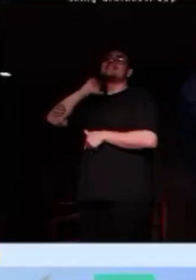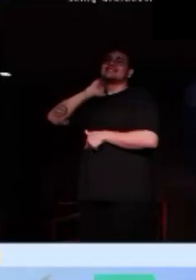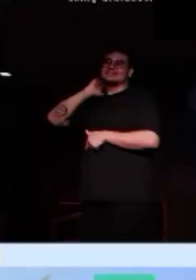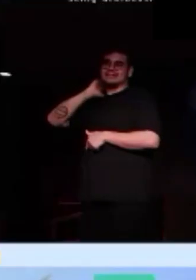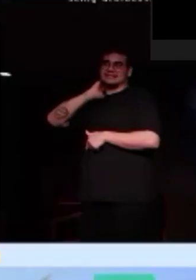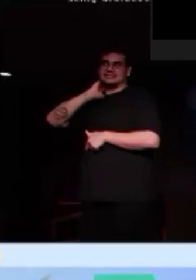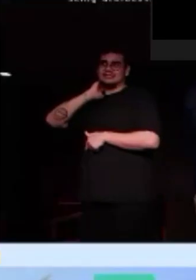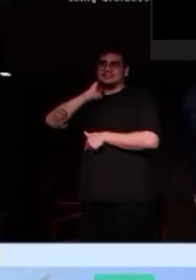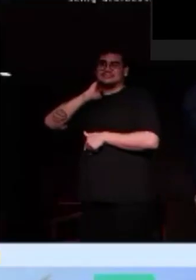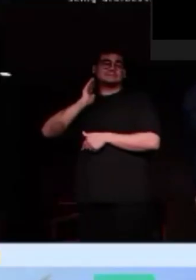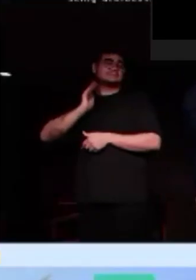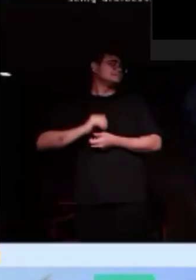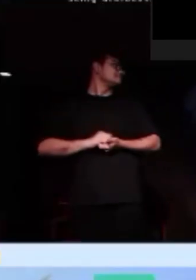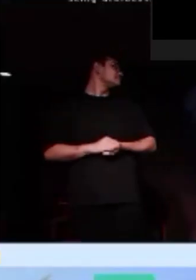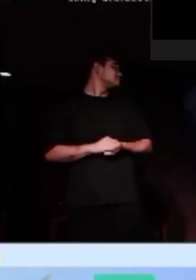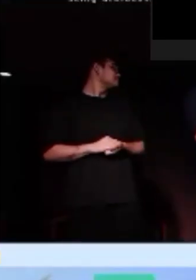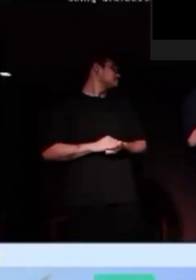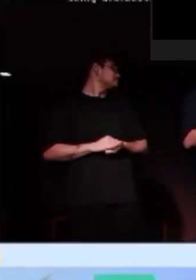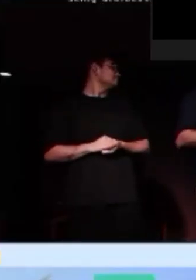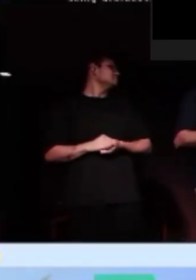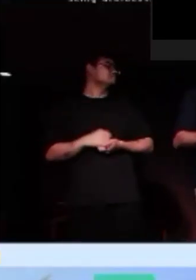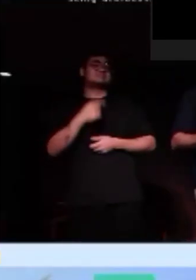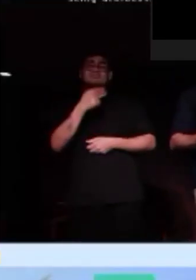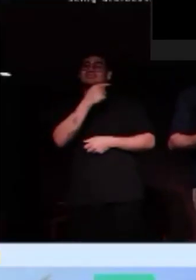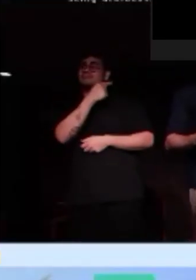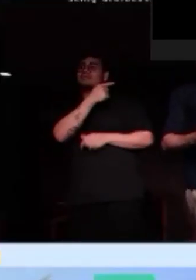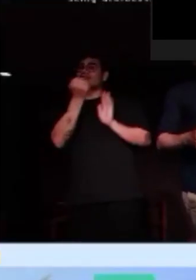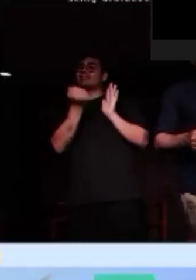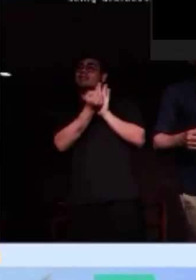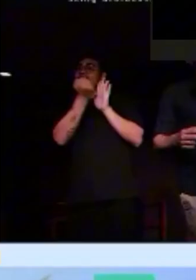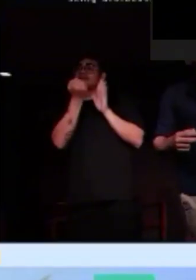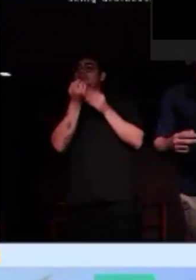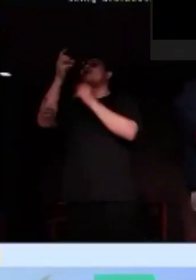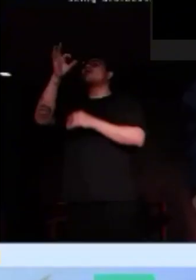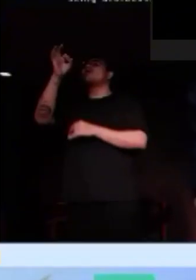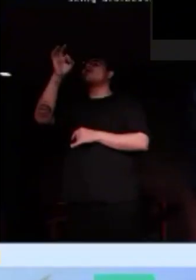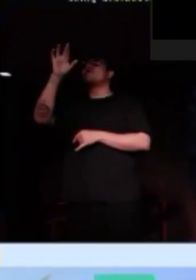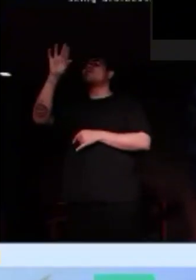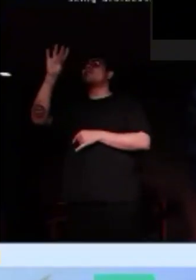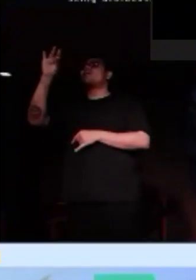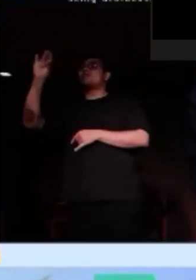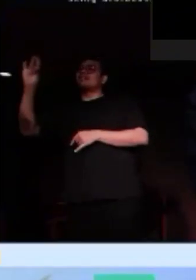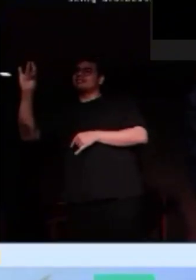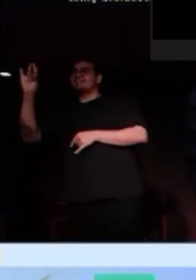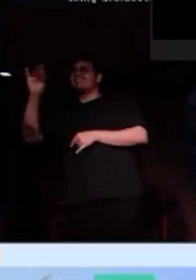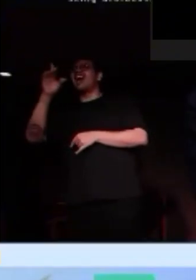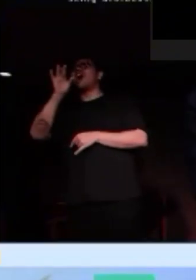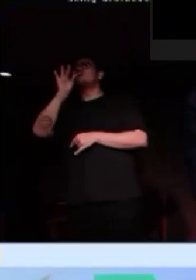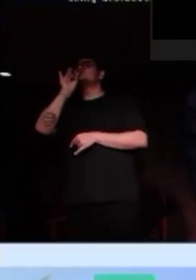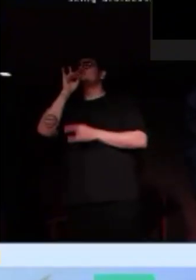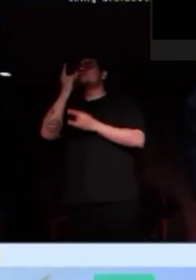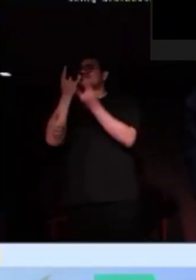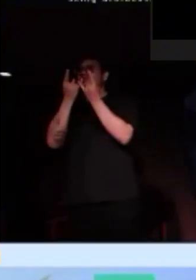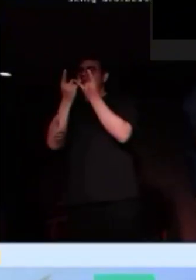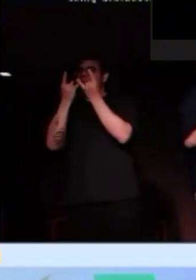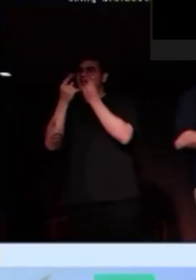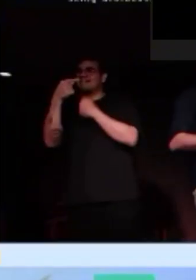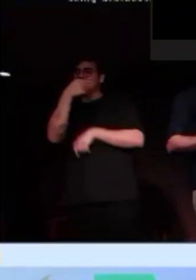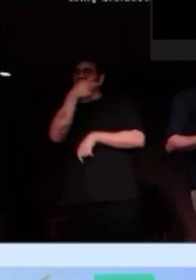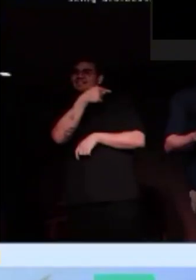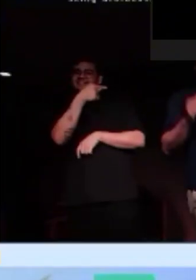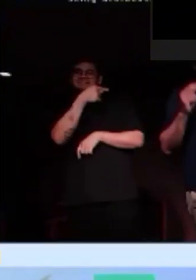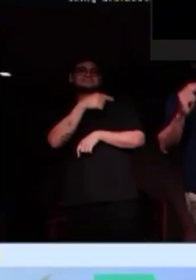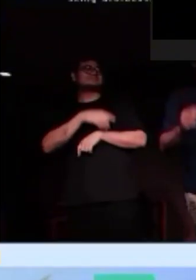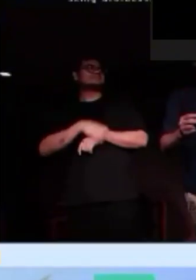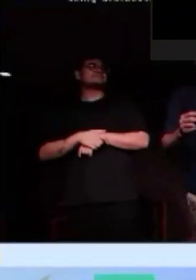primer logo, que no era un logo, yo lo había hecho con el Word, no tenía mucho, venía con el Word. Y puse ciencia a mano. Y ese